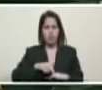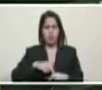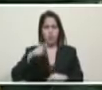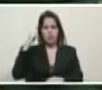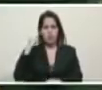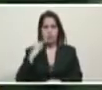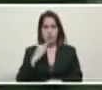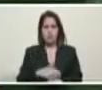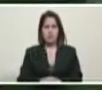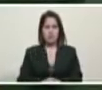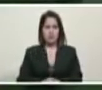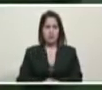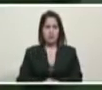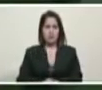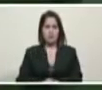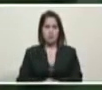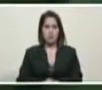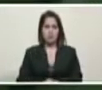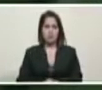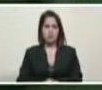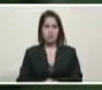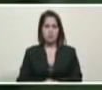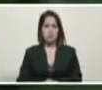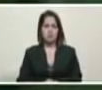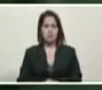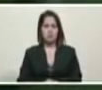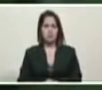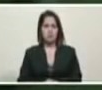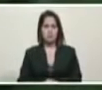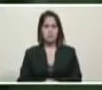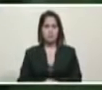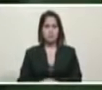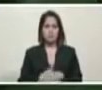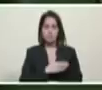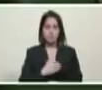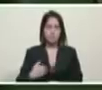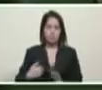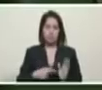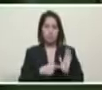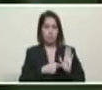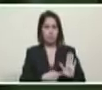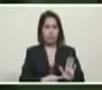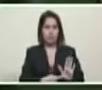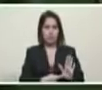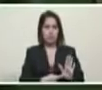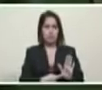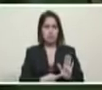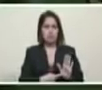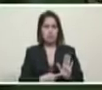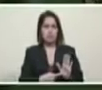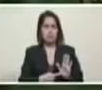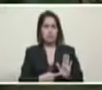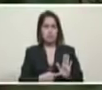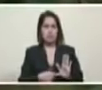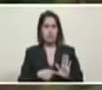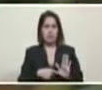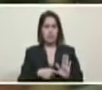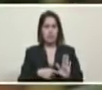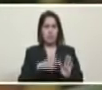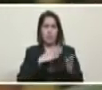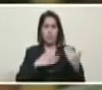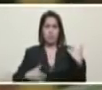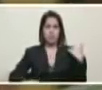esta oportunidad. Un hecho además que ha sido rechazado de manera categórica por parte del presidente